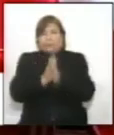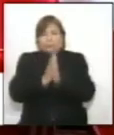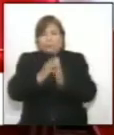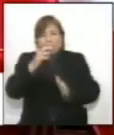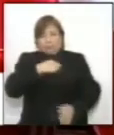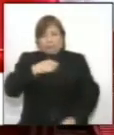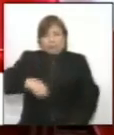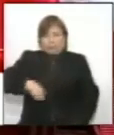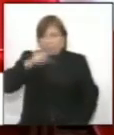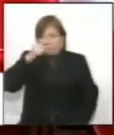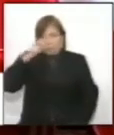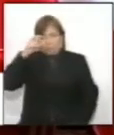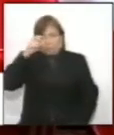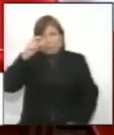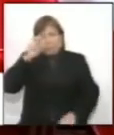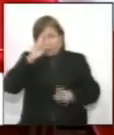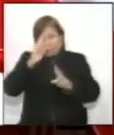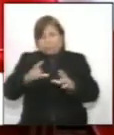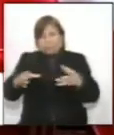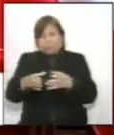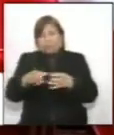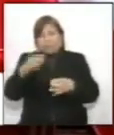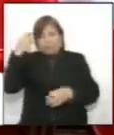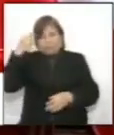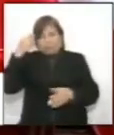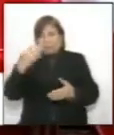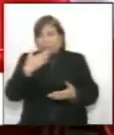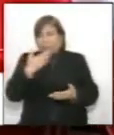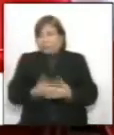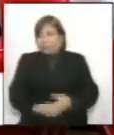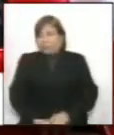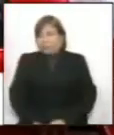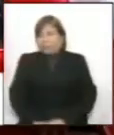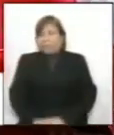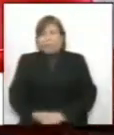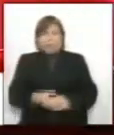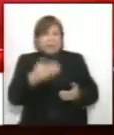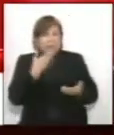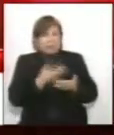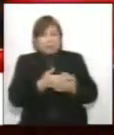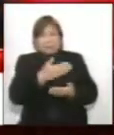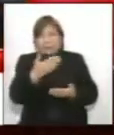de la República. Respeto a este Congreso y respeto a los partidos políticos. Muchas gracias. Muchas gracias, señores periodistas. Muy amable. Gracias por haber venido.